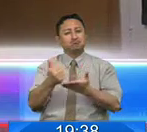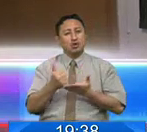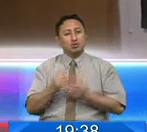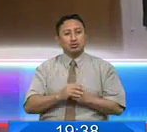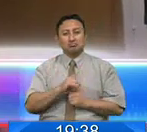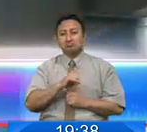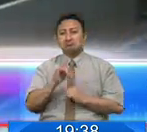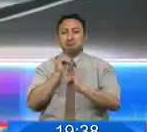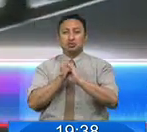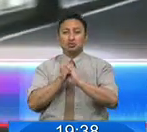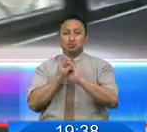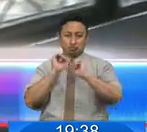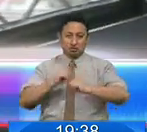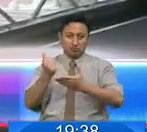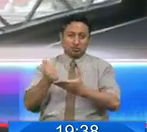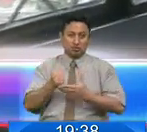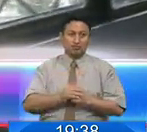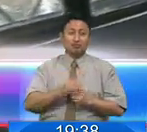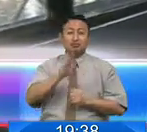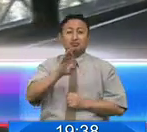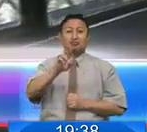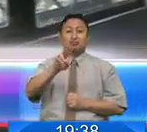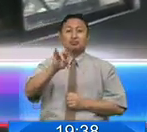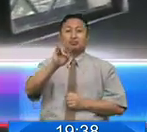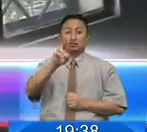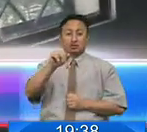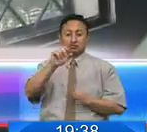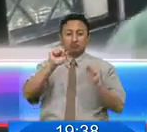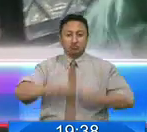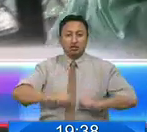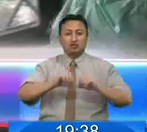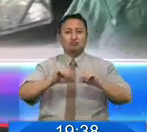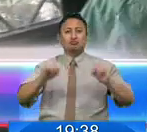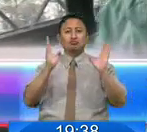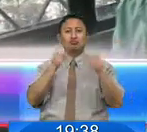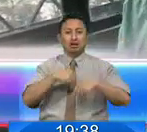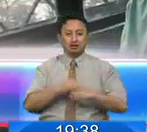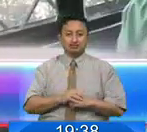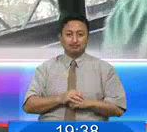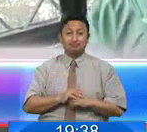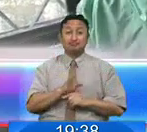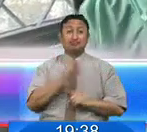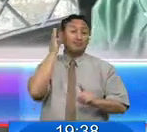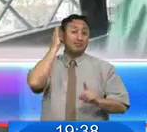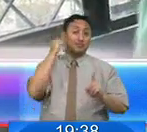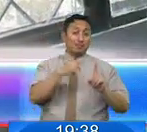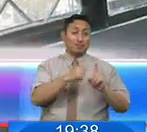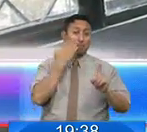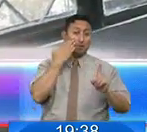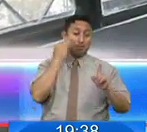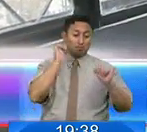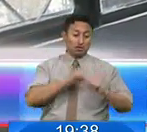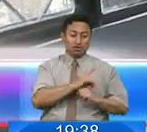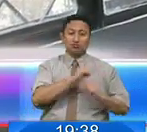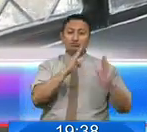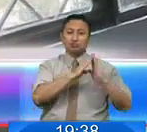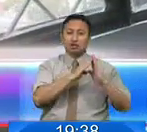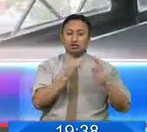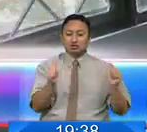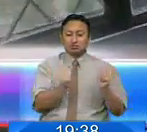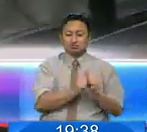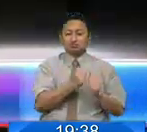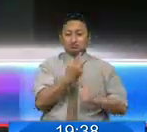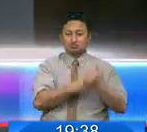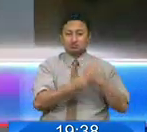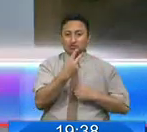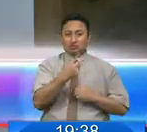alguna institución para que bryant obtenga una beca y veronica por otra parte pueda acceder a una vivienda junto a sus dos